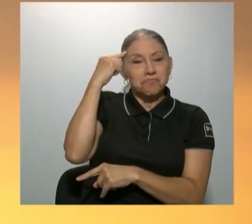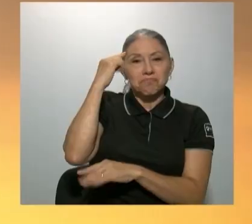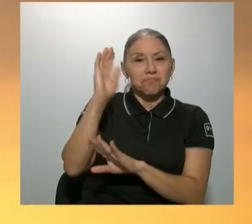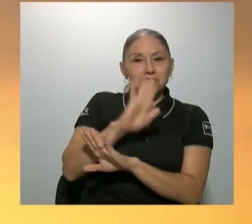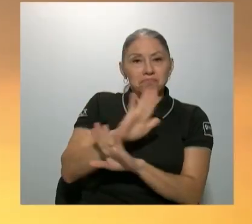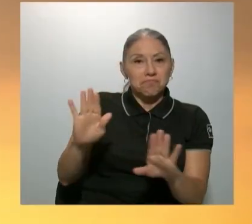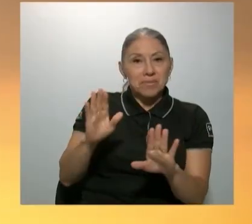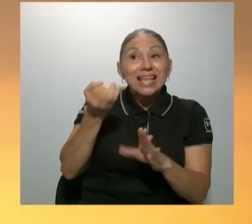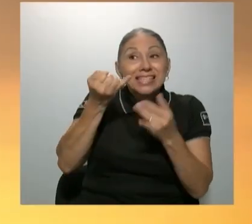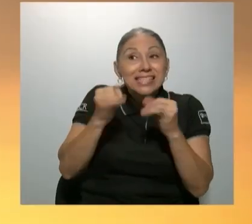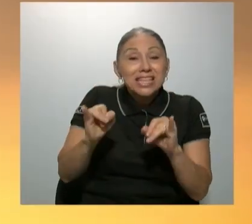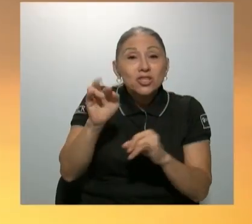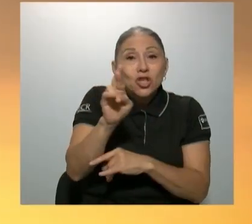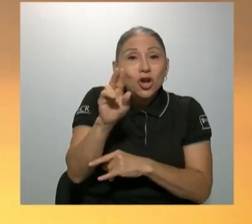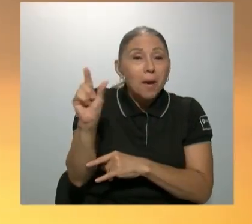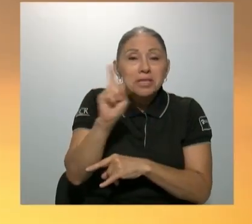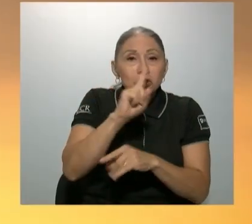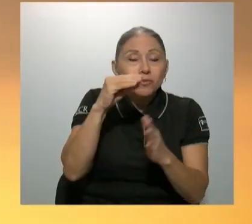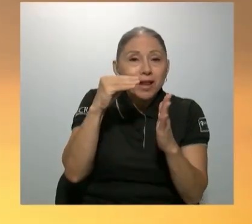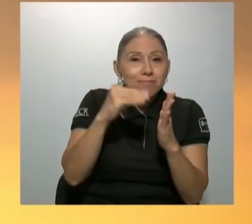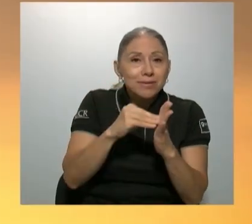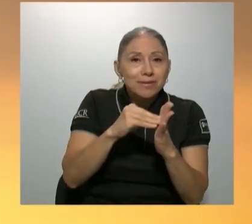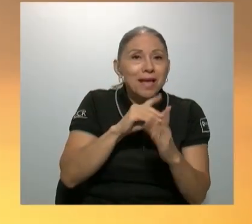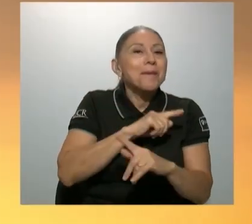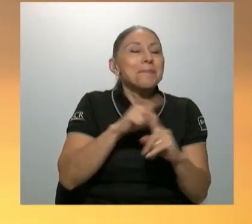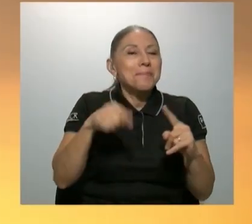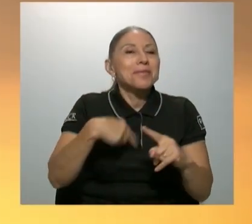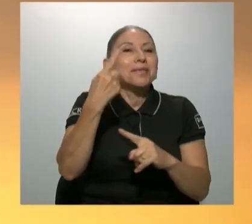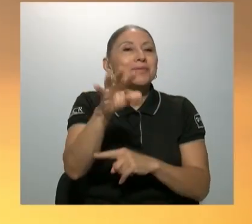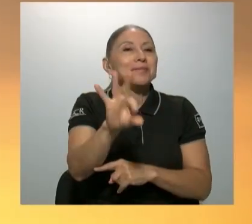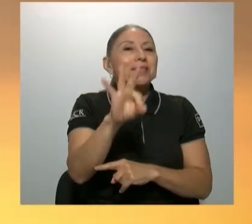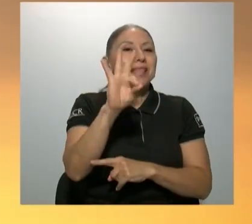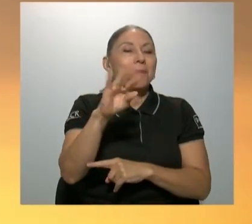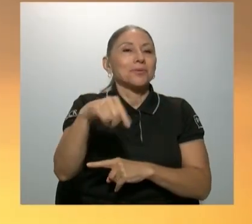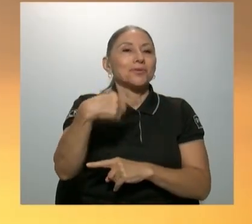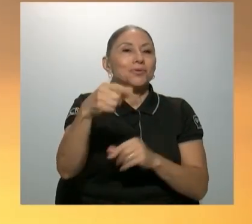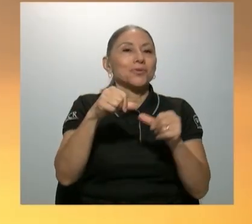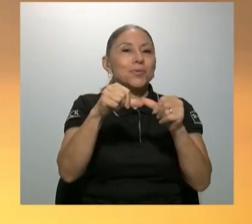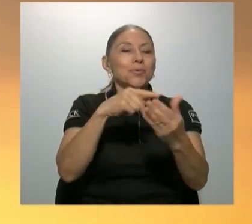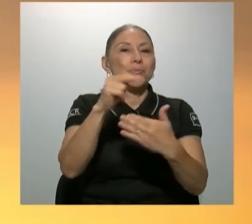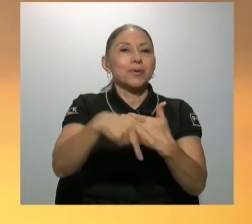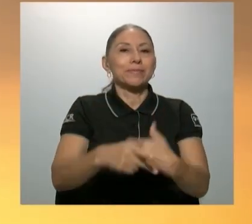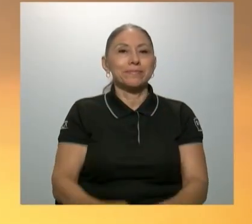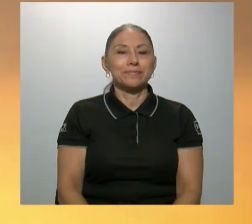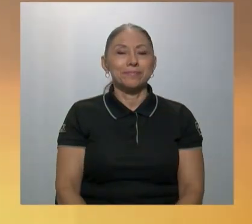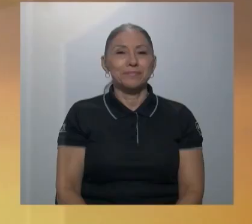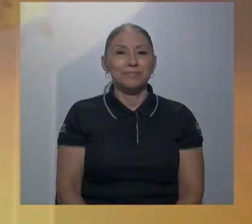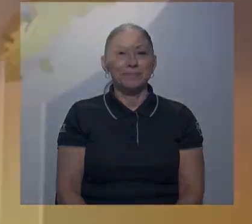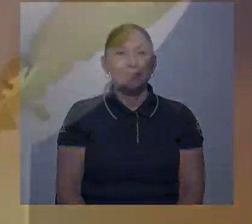documentado, pero le pediremos al canal que nos invite para el siguiente segmento.